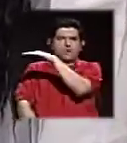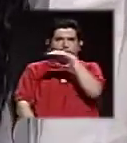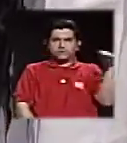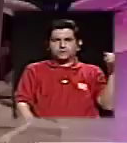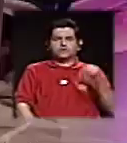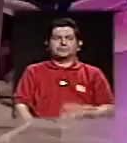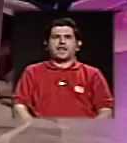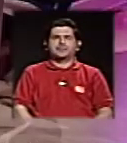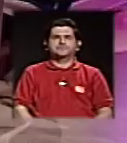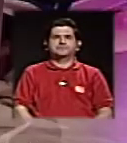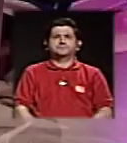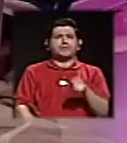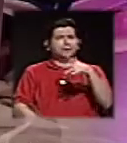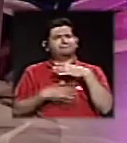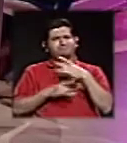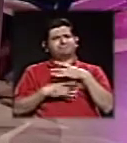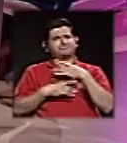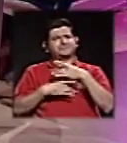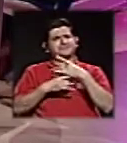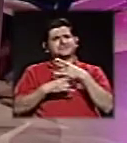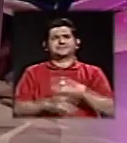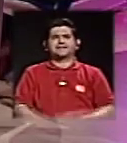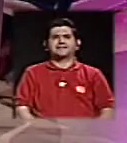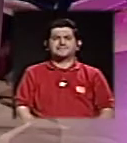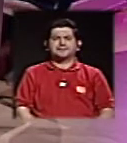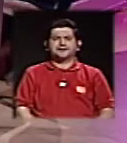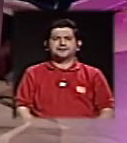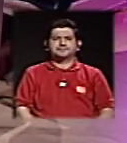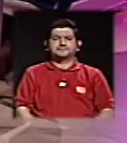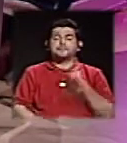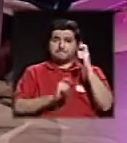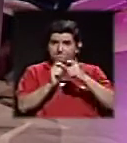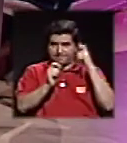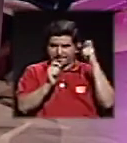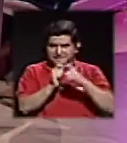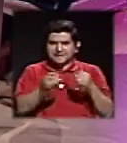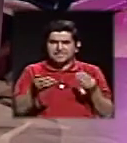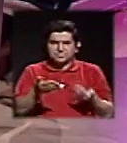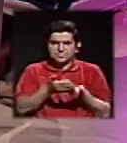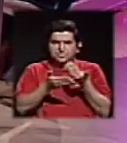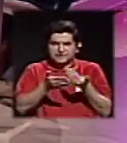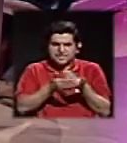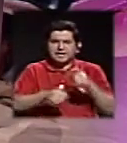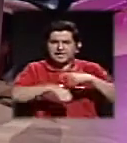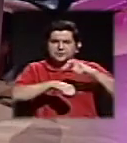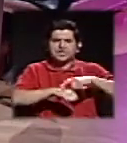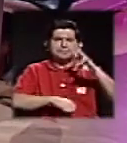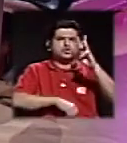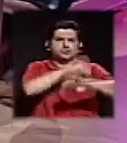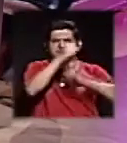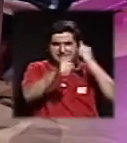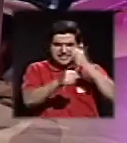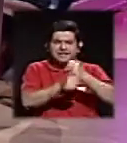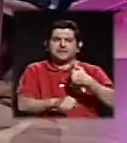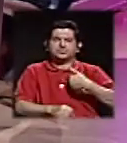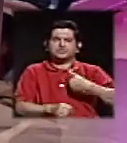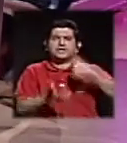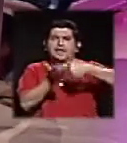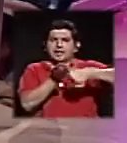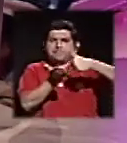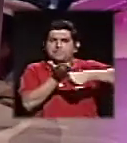bueno eso es interesante vamos a ver precisamente recientemente se celebró los 60 años del voto